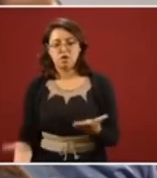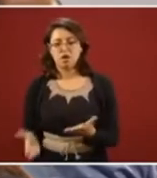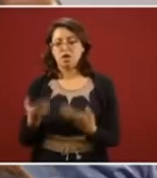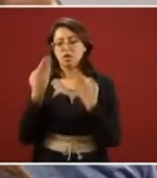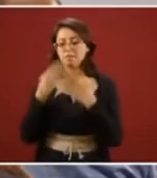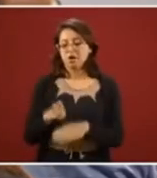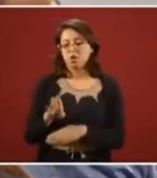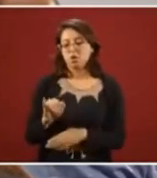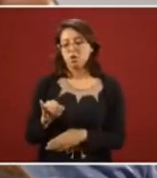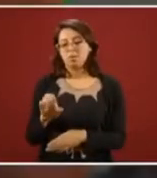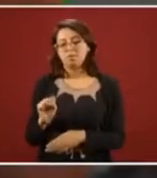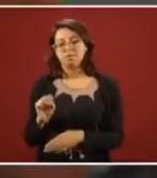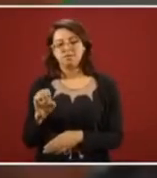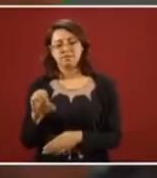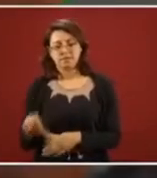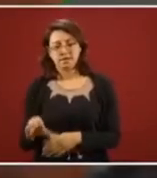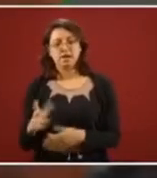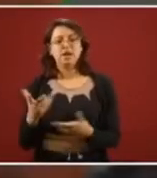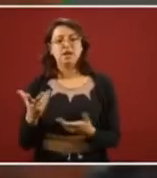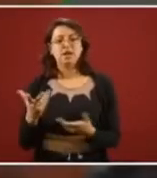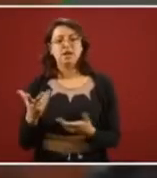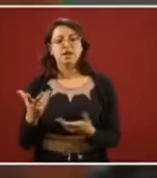en operaciones